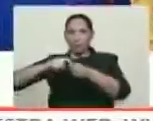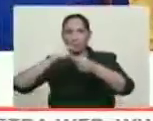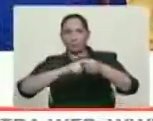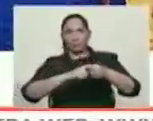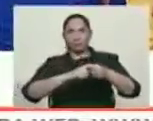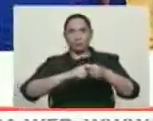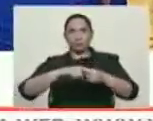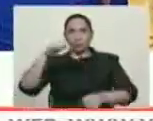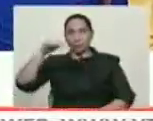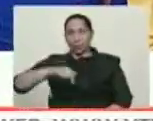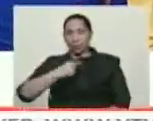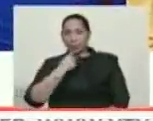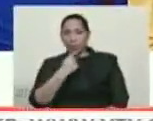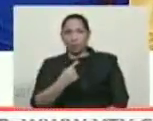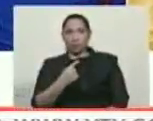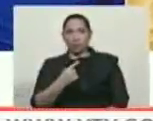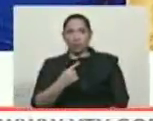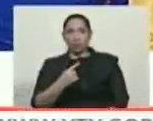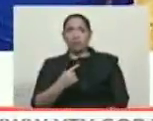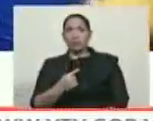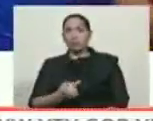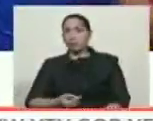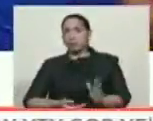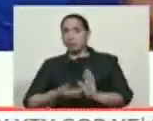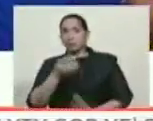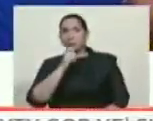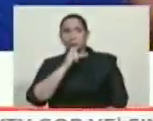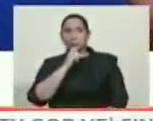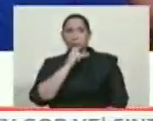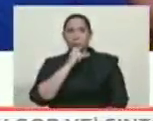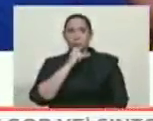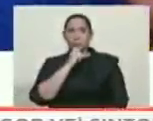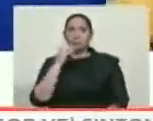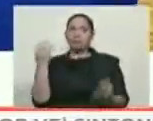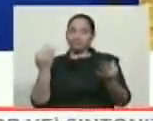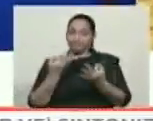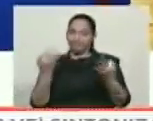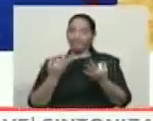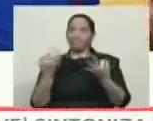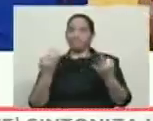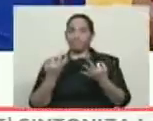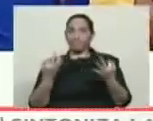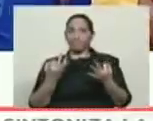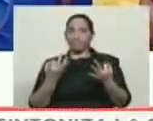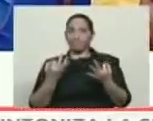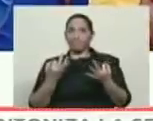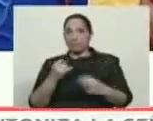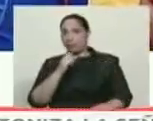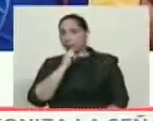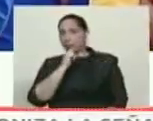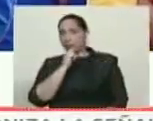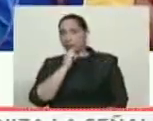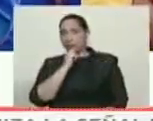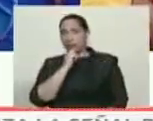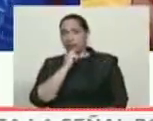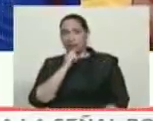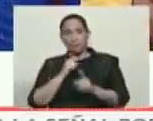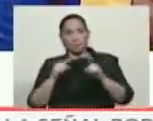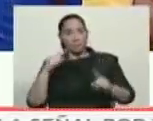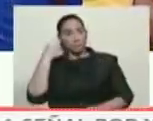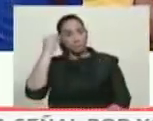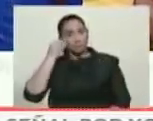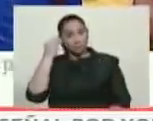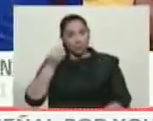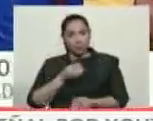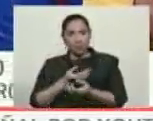quienes hoy dicen que momentos difíciles! Es verdad que momentos difíciles, pero piensen ustedes,